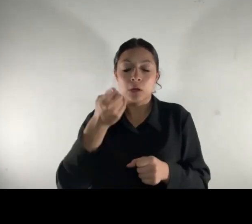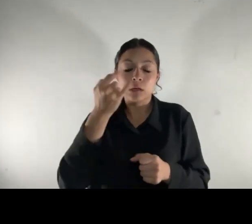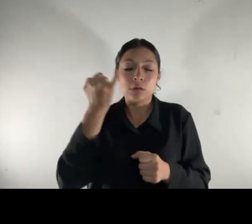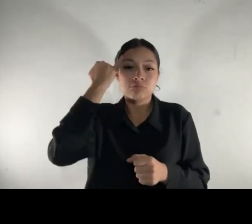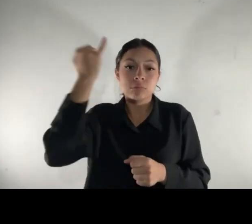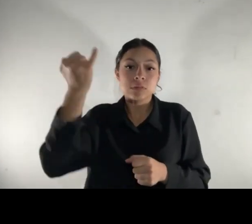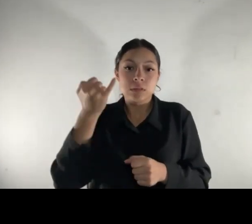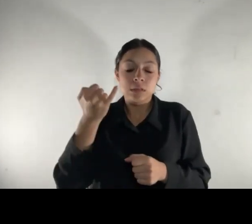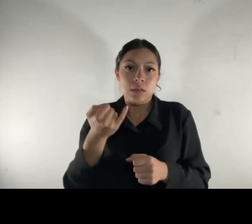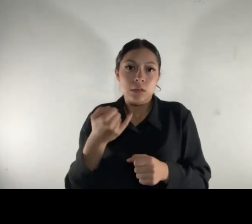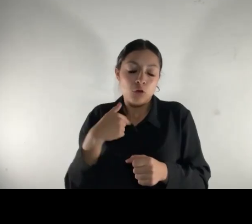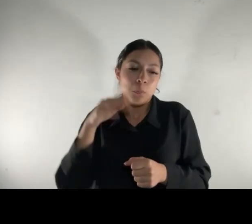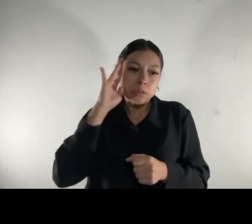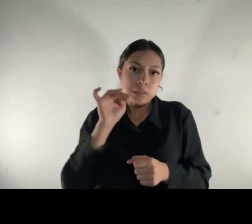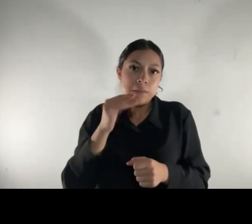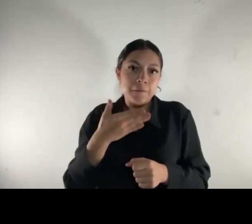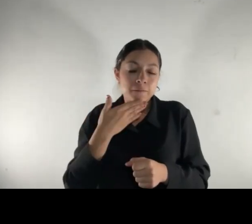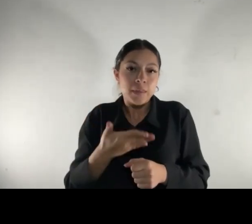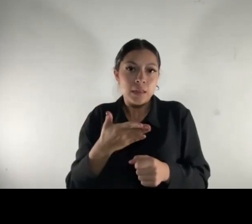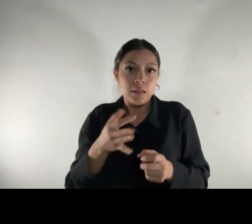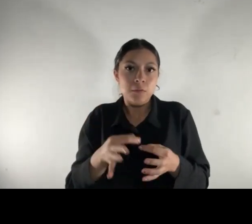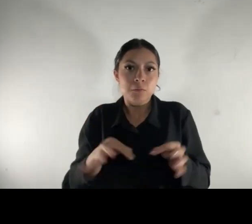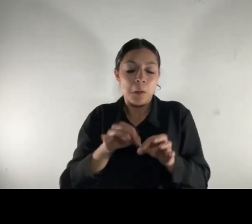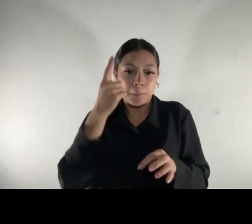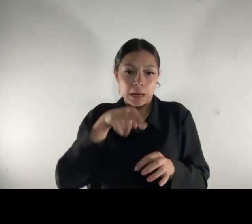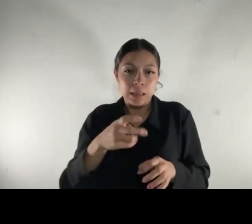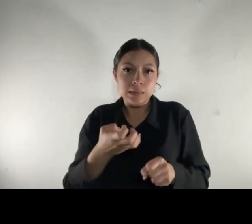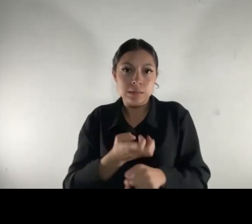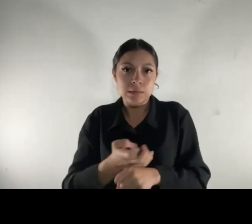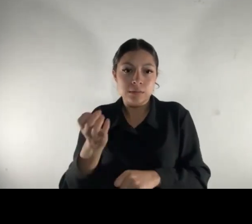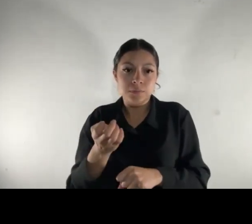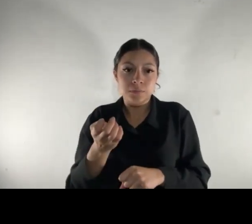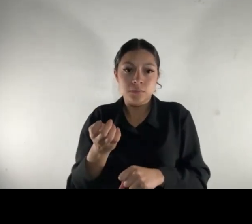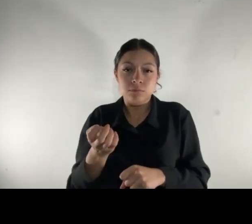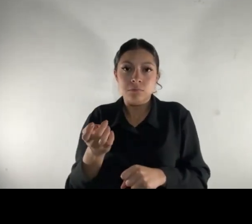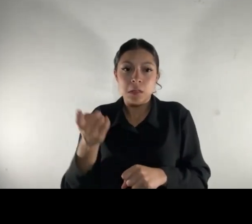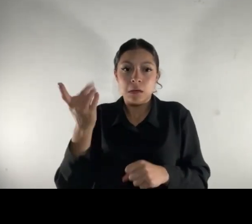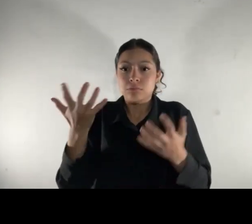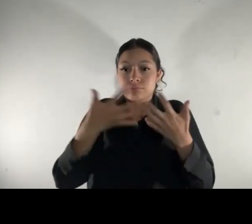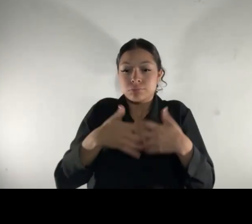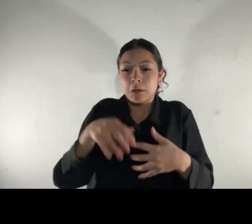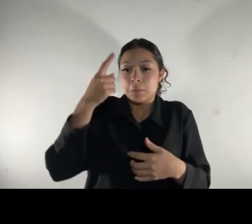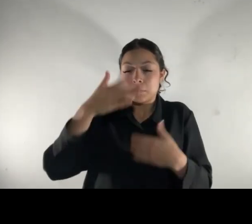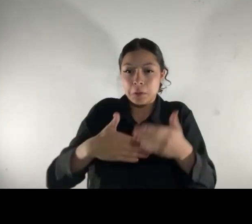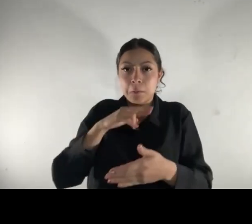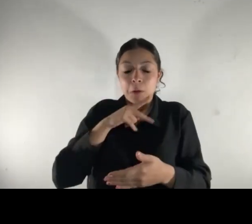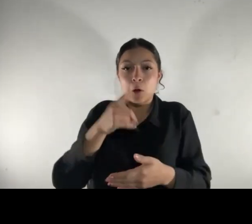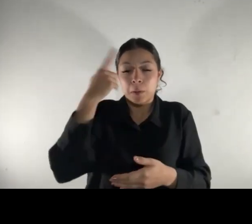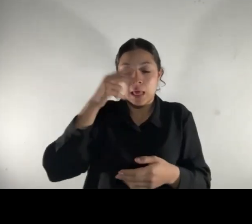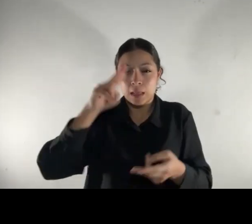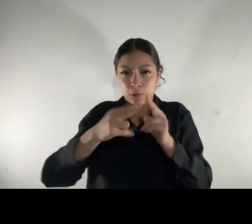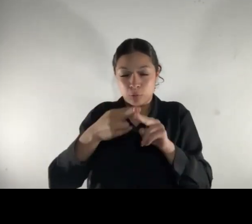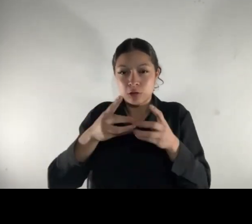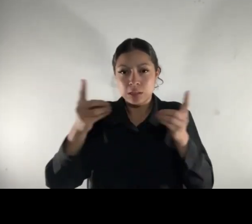el Estado de la apertura de la Dirección General de Neurodesarrollo, en donde también dan un